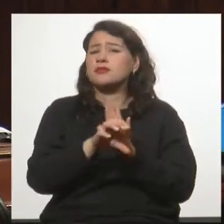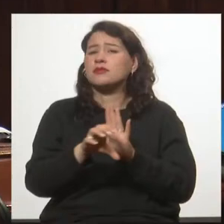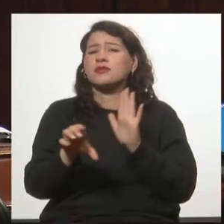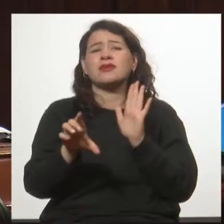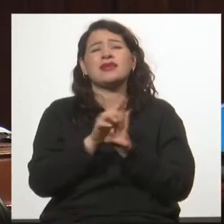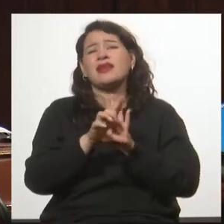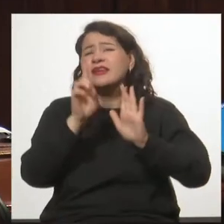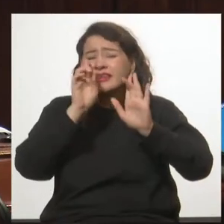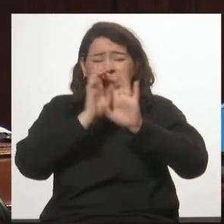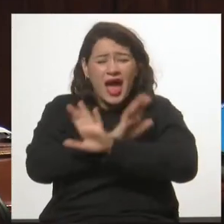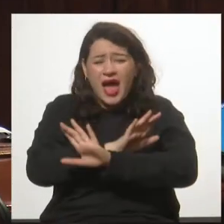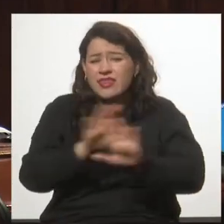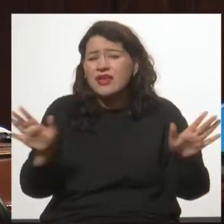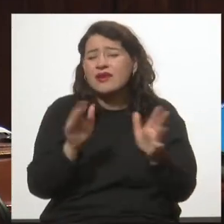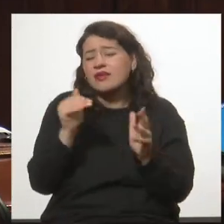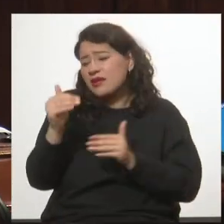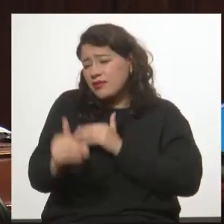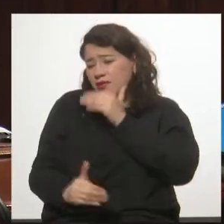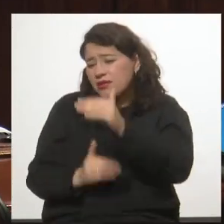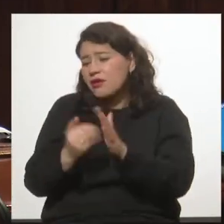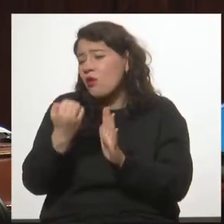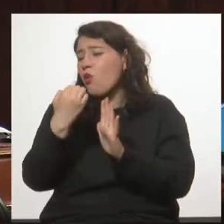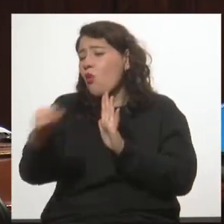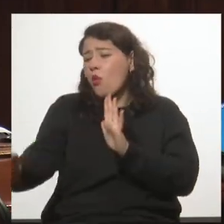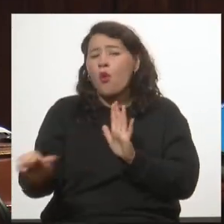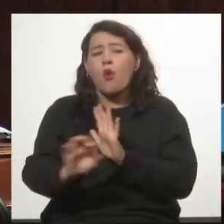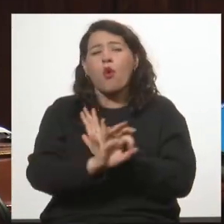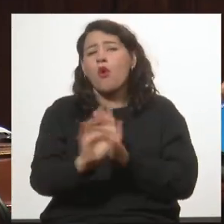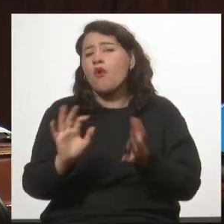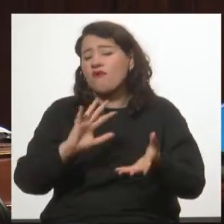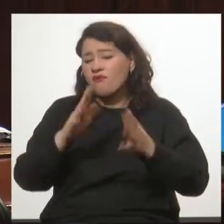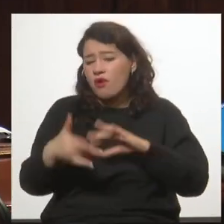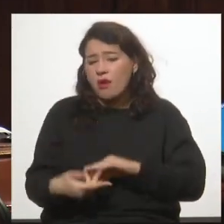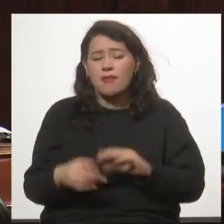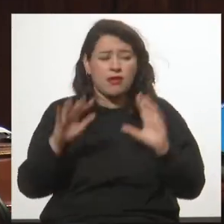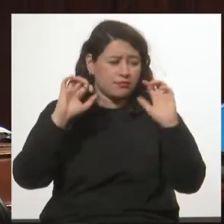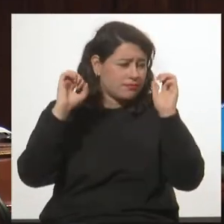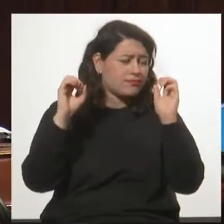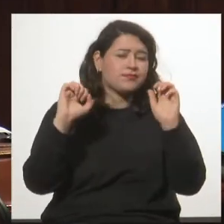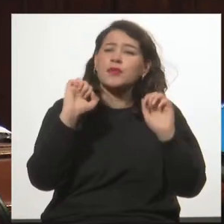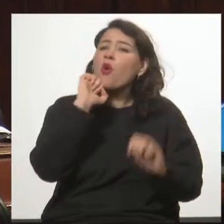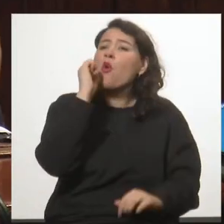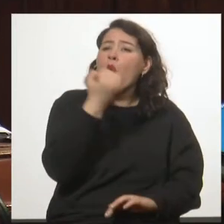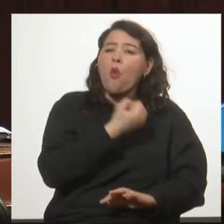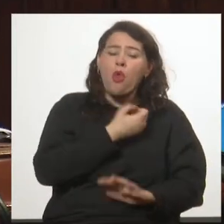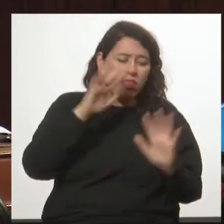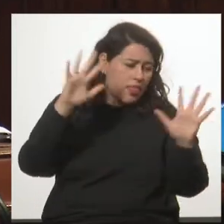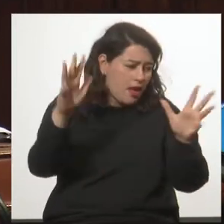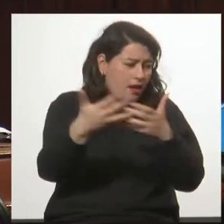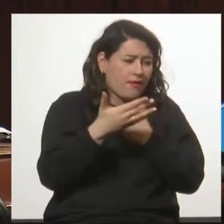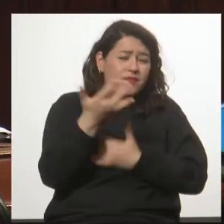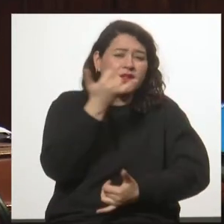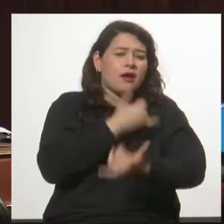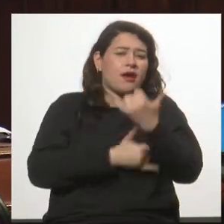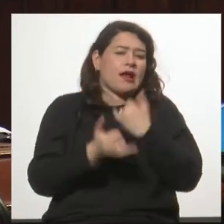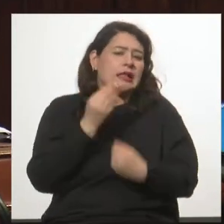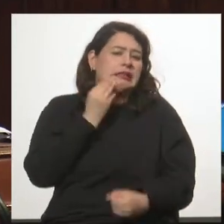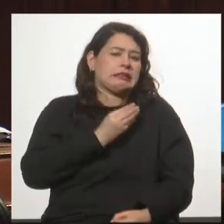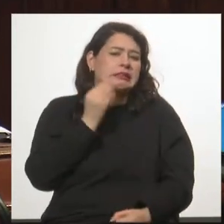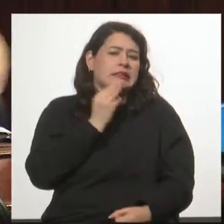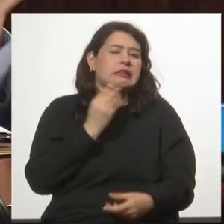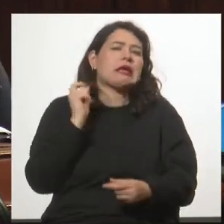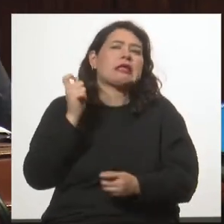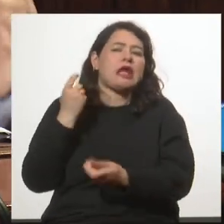desvíos en procedimientos incumplimientos opacidad y ocultamientos discrecionalidad en las